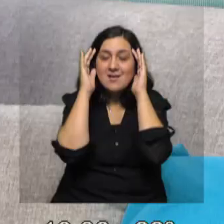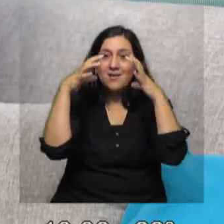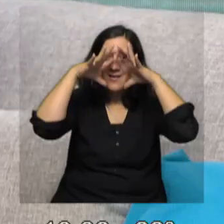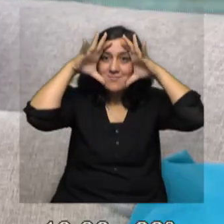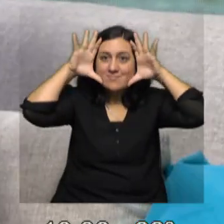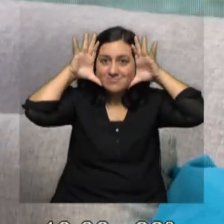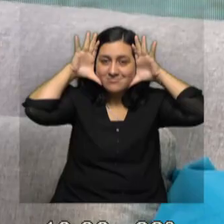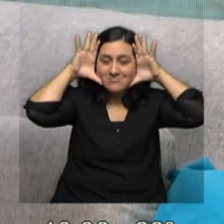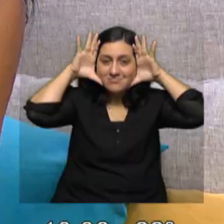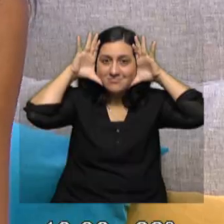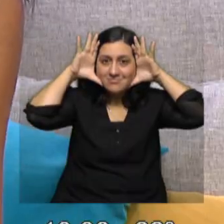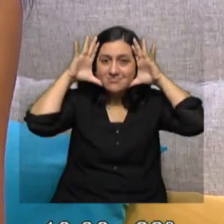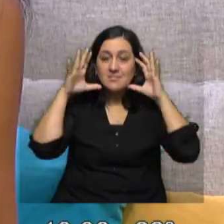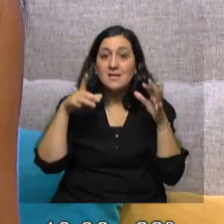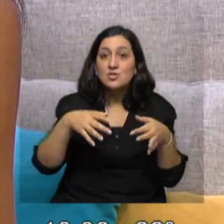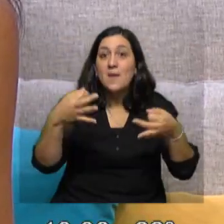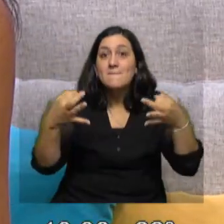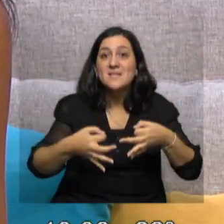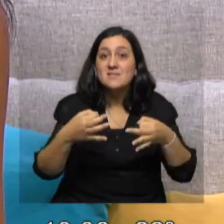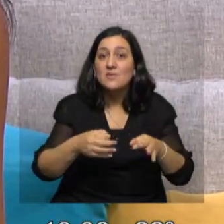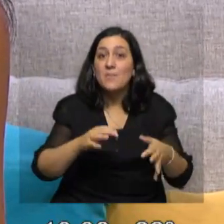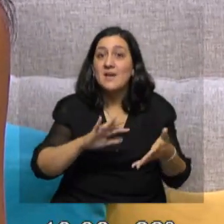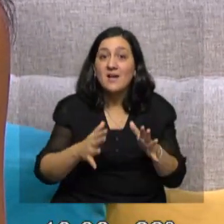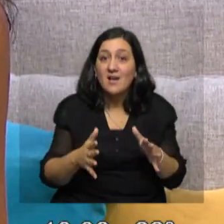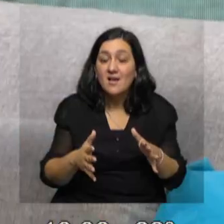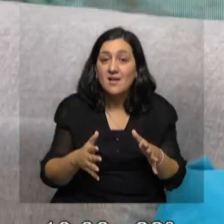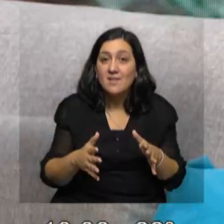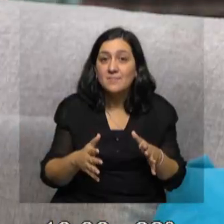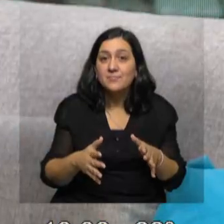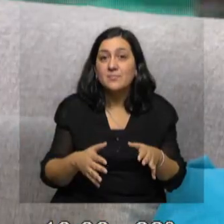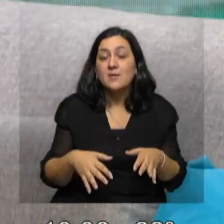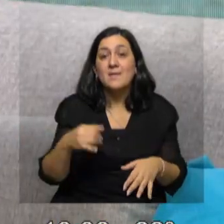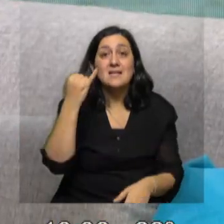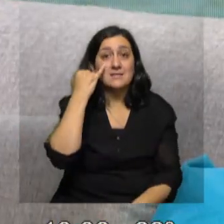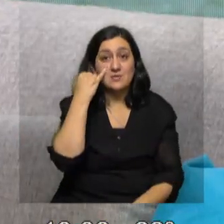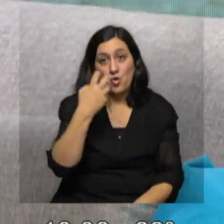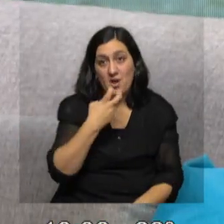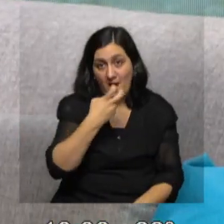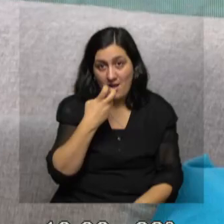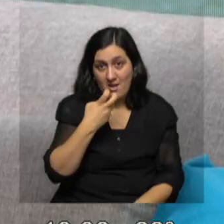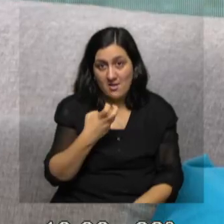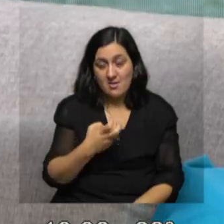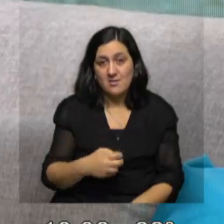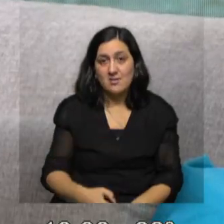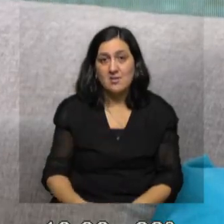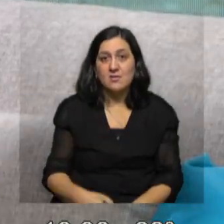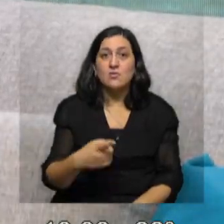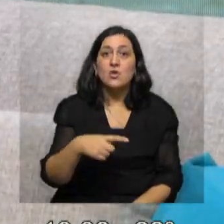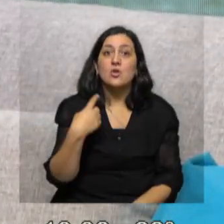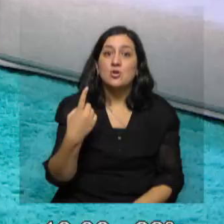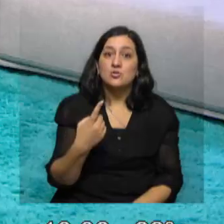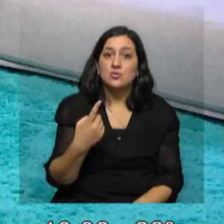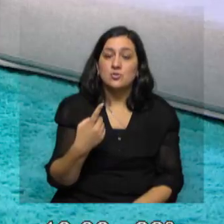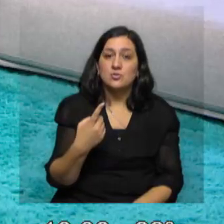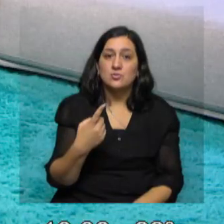látex hondo. Es una barrera específica para... Exacto, es una barrera específica para el sexo oral. ¿Está? Entonces nosotros lo podemos... Pito,